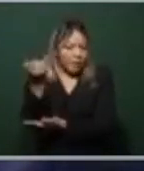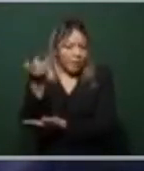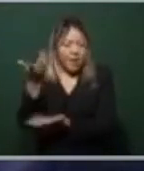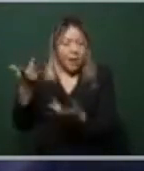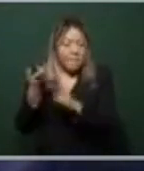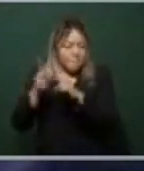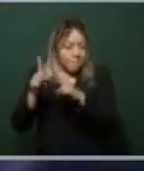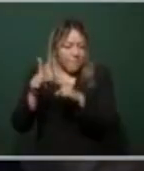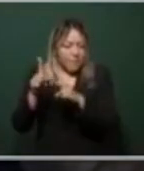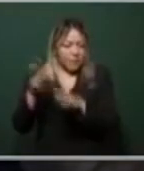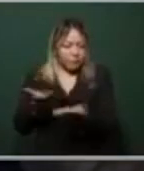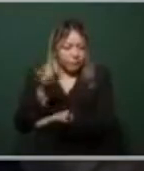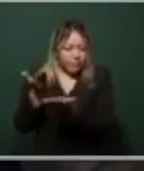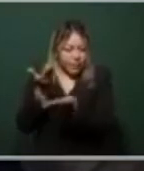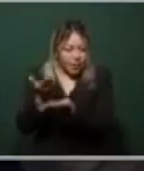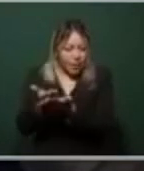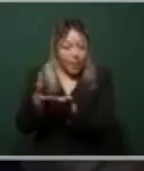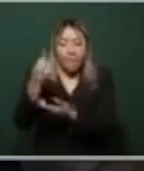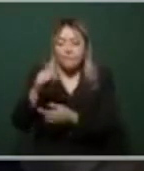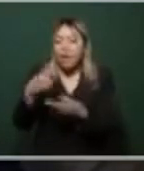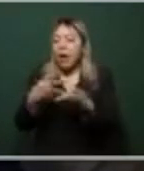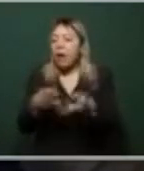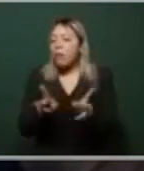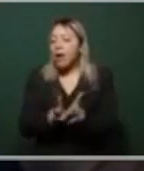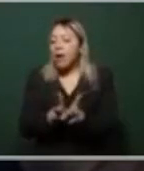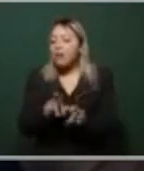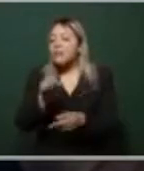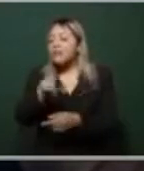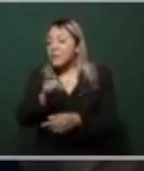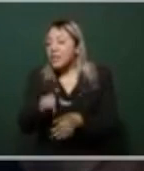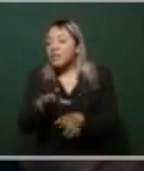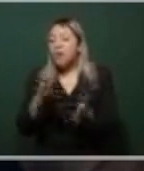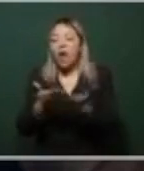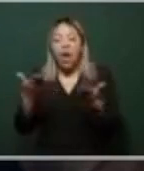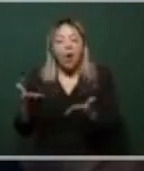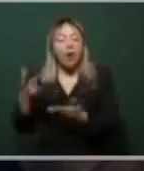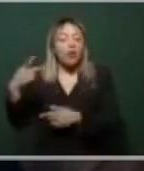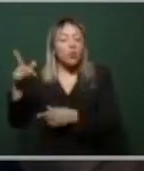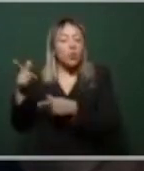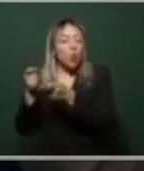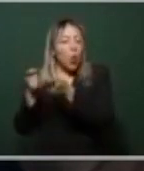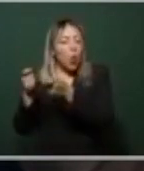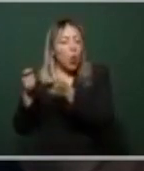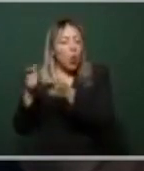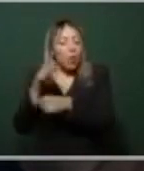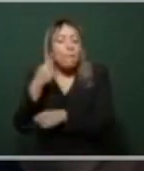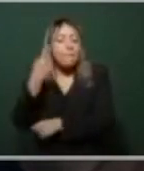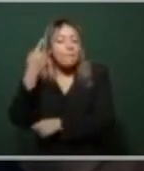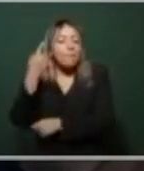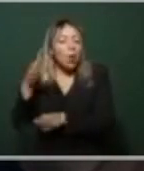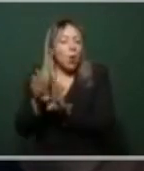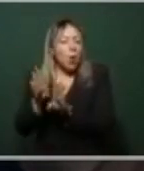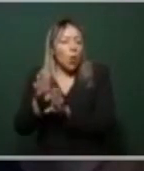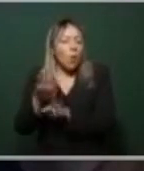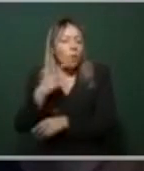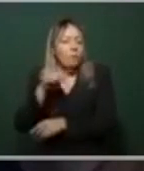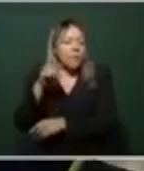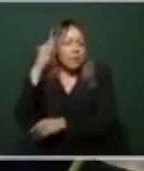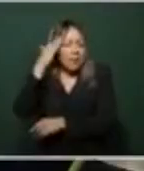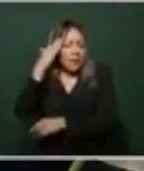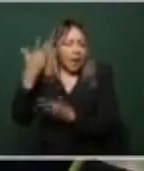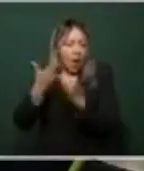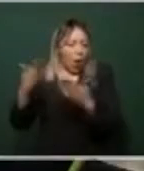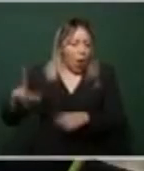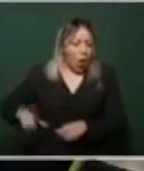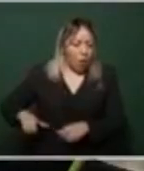que las plazas queden bajo el control, las plazas magisteriales queden bajo el control del Estado